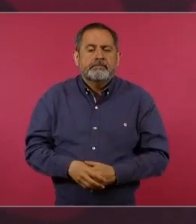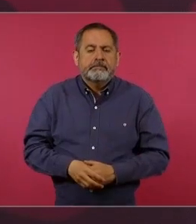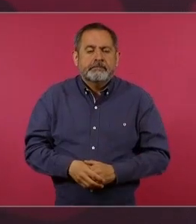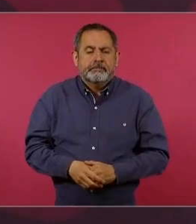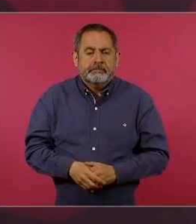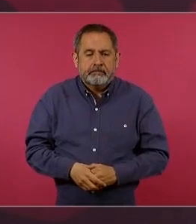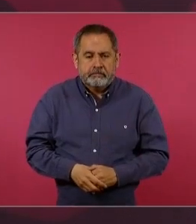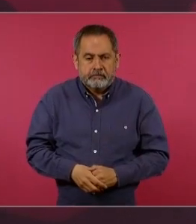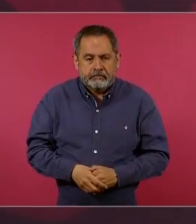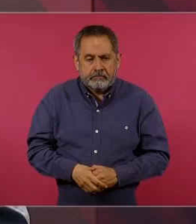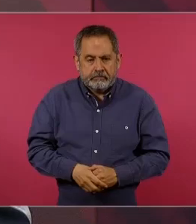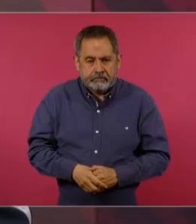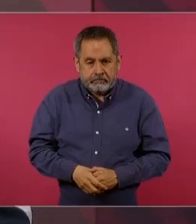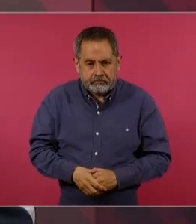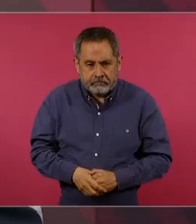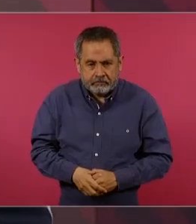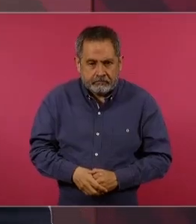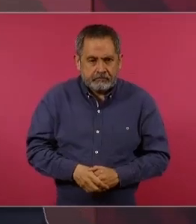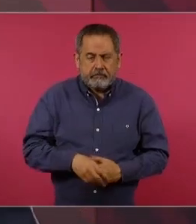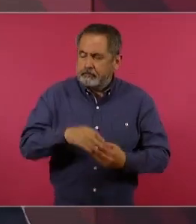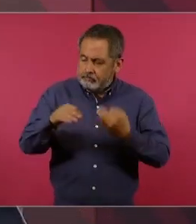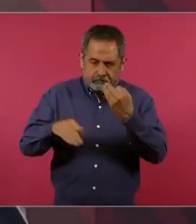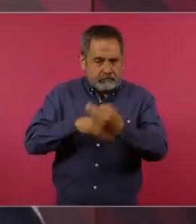que todos